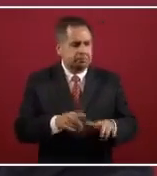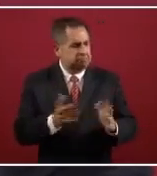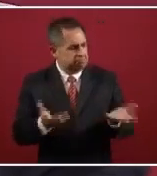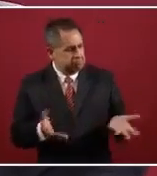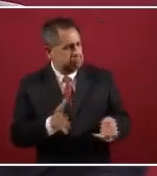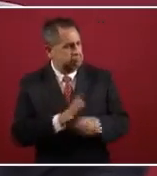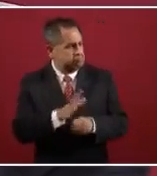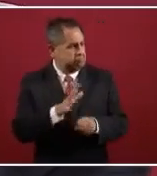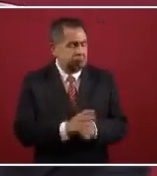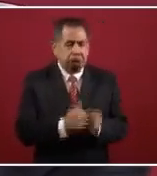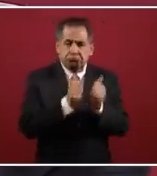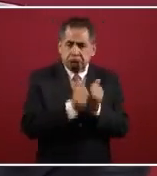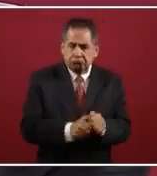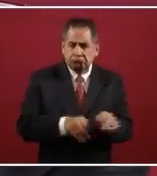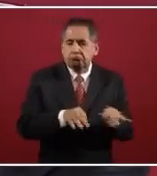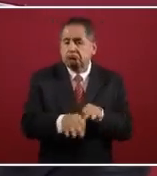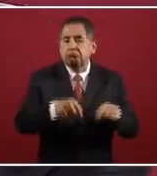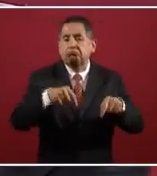están emigrando.